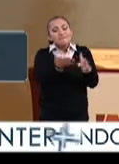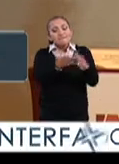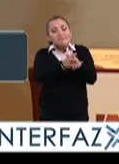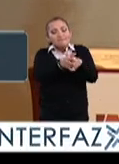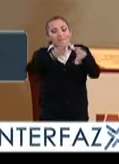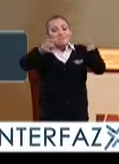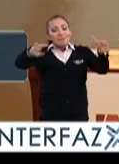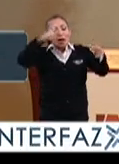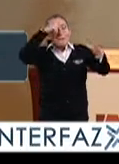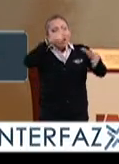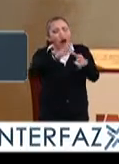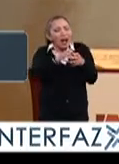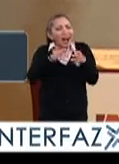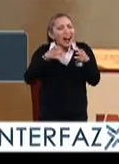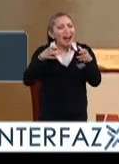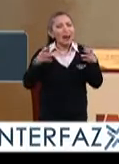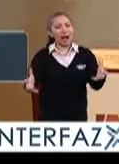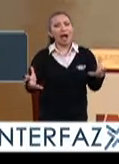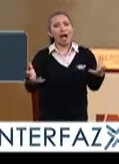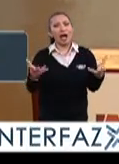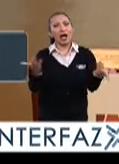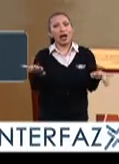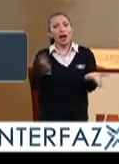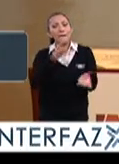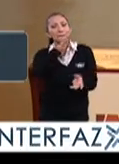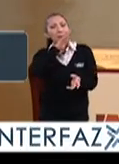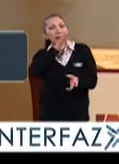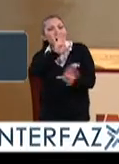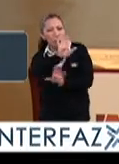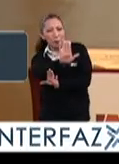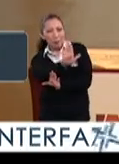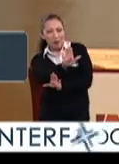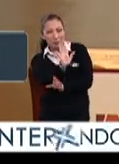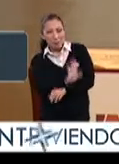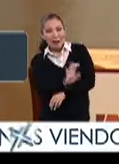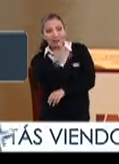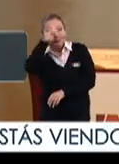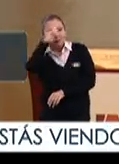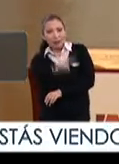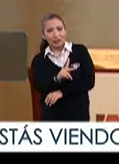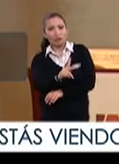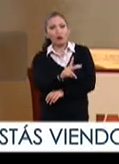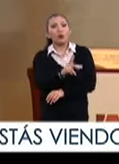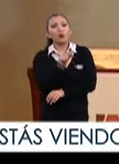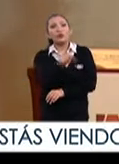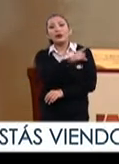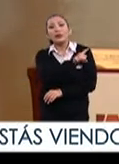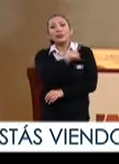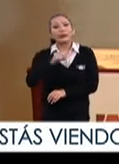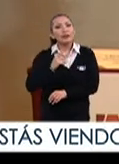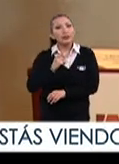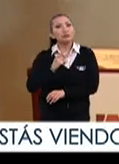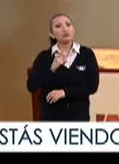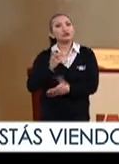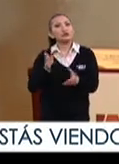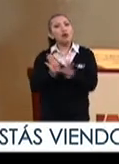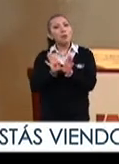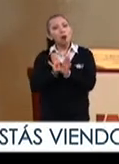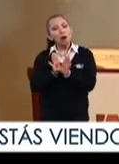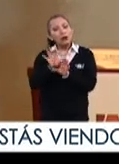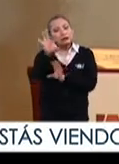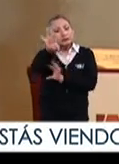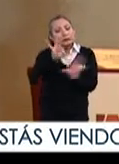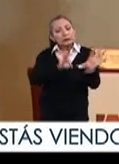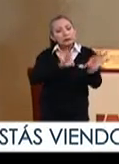gran patria, de esta gran matria de matrias que es México. Tendríamos nosotros que